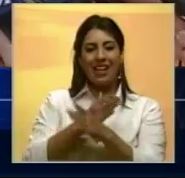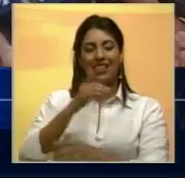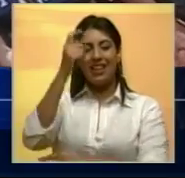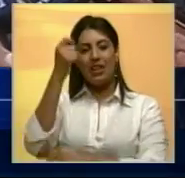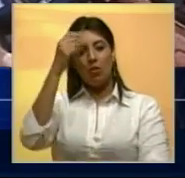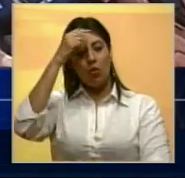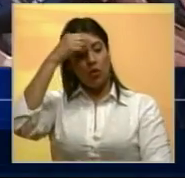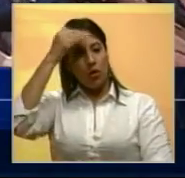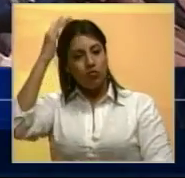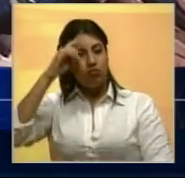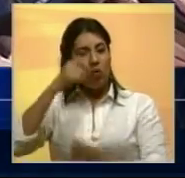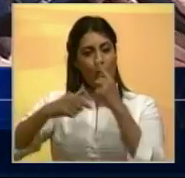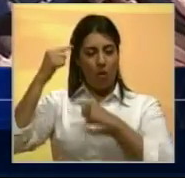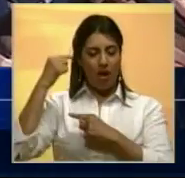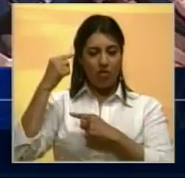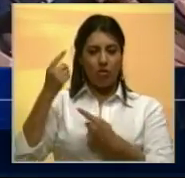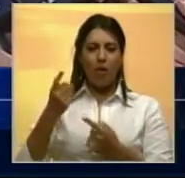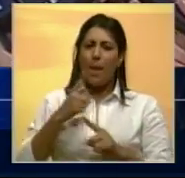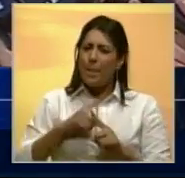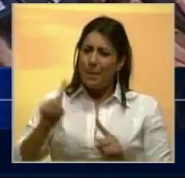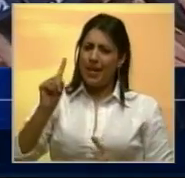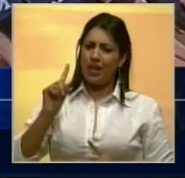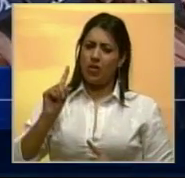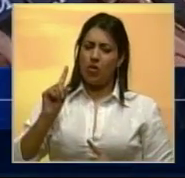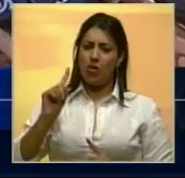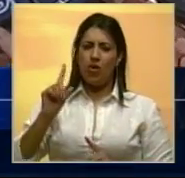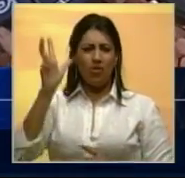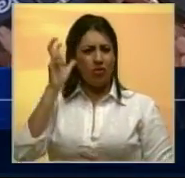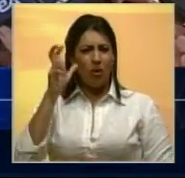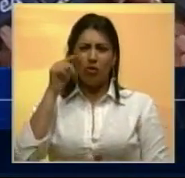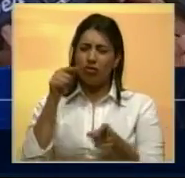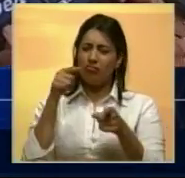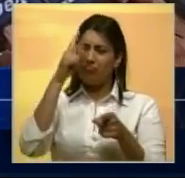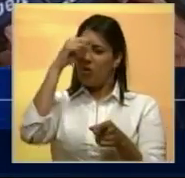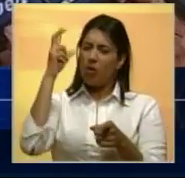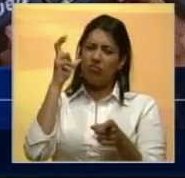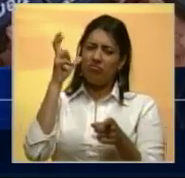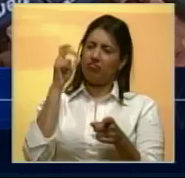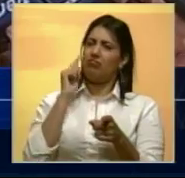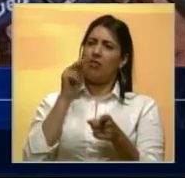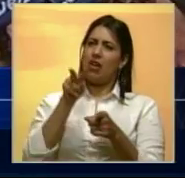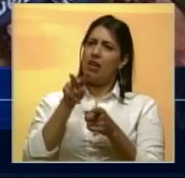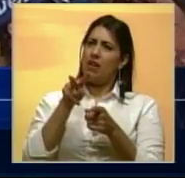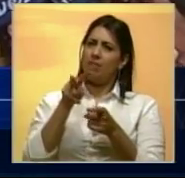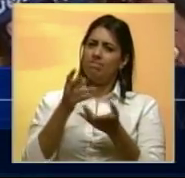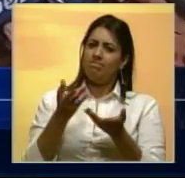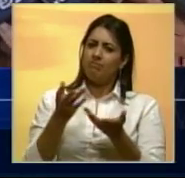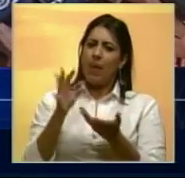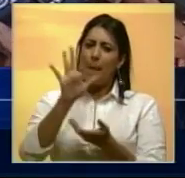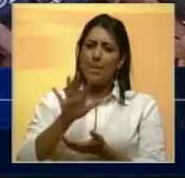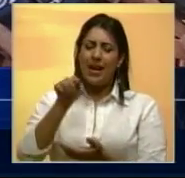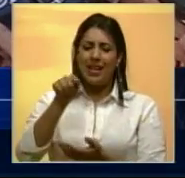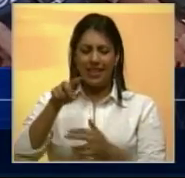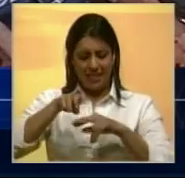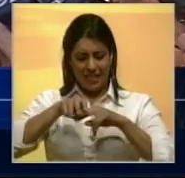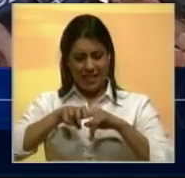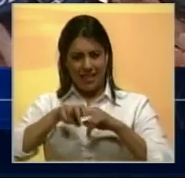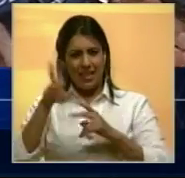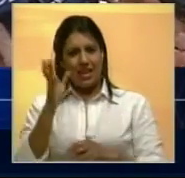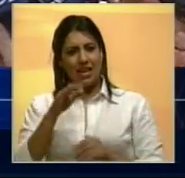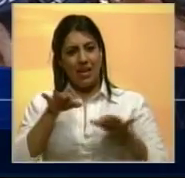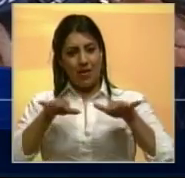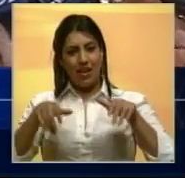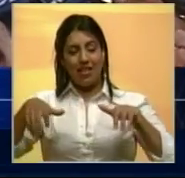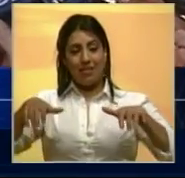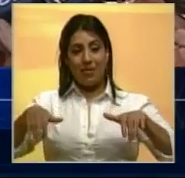diputado Ramos Ayú el año pasado. Sin embargo, al escuchar su discurso, pareciera que esa silla del presidio de